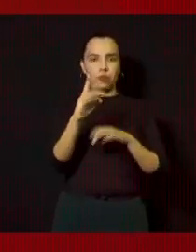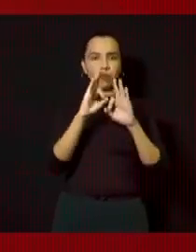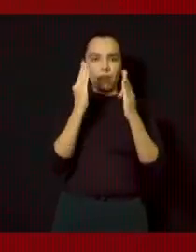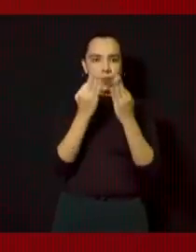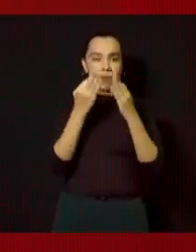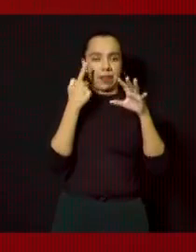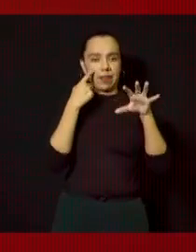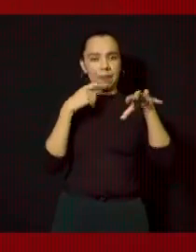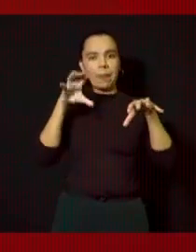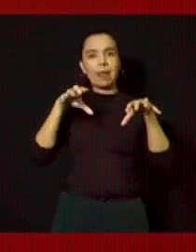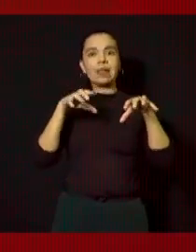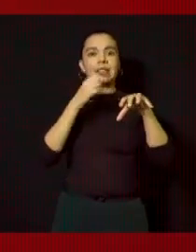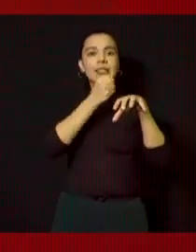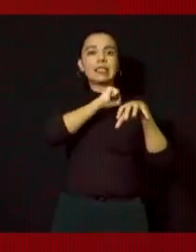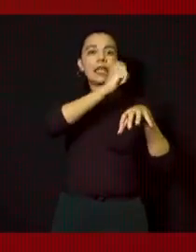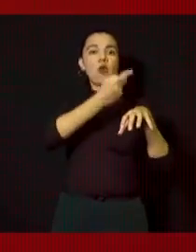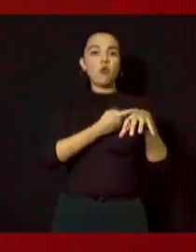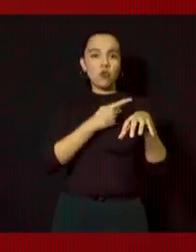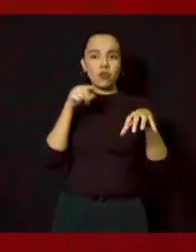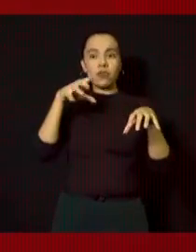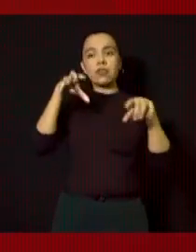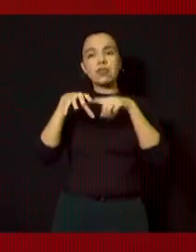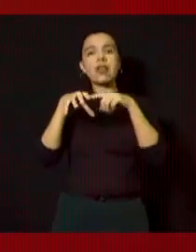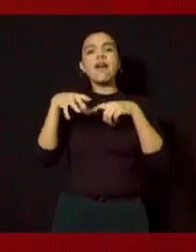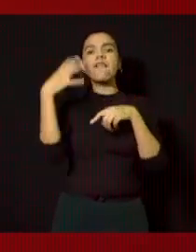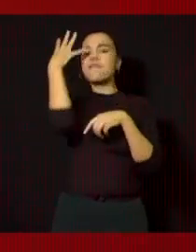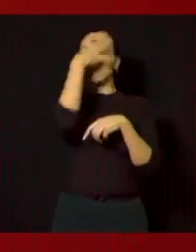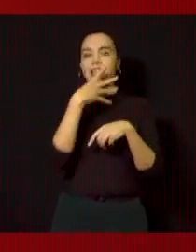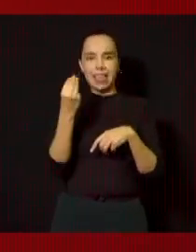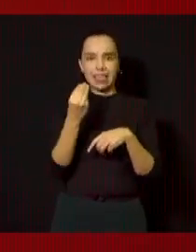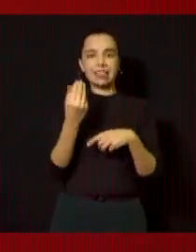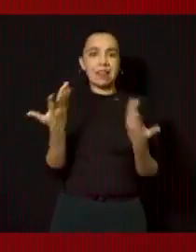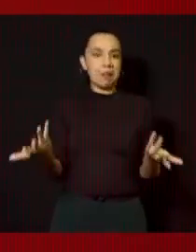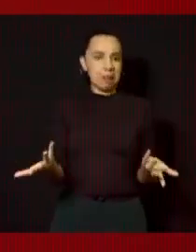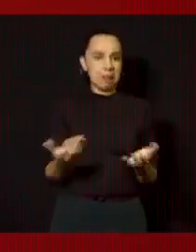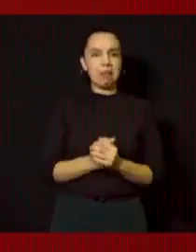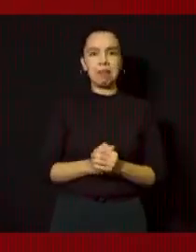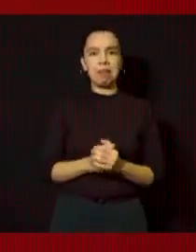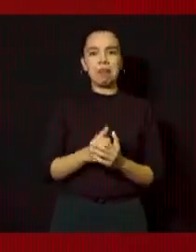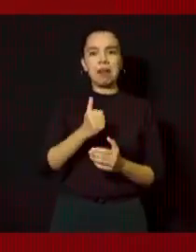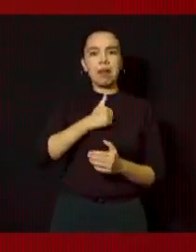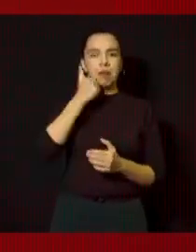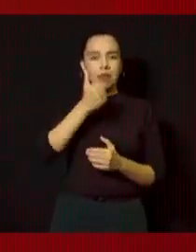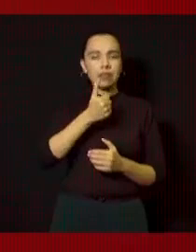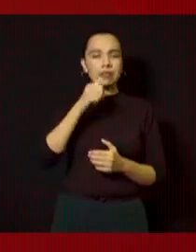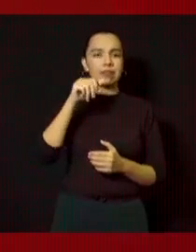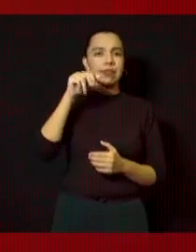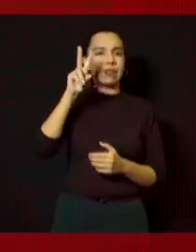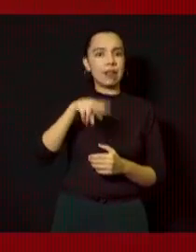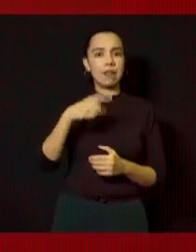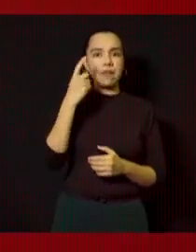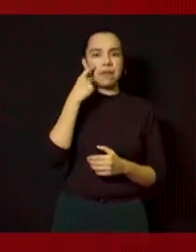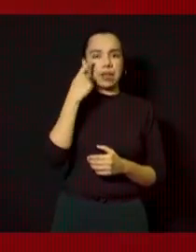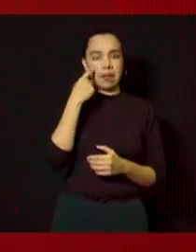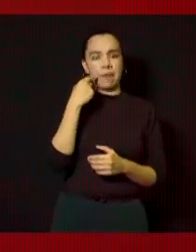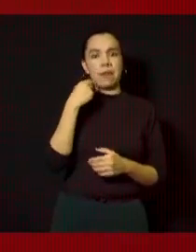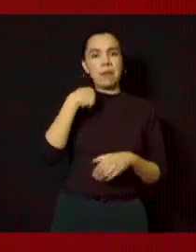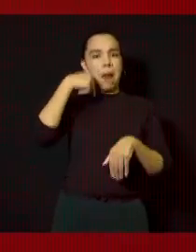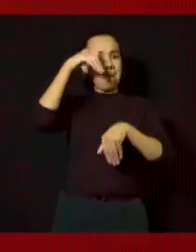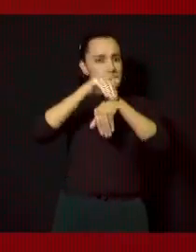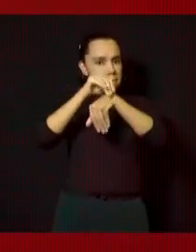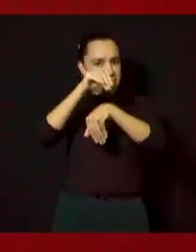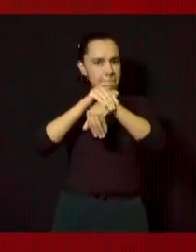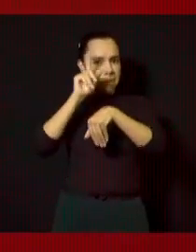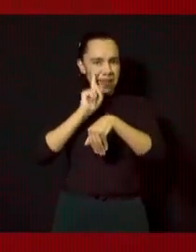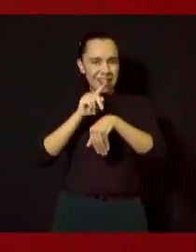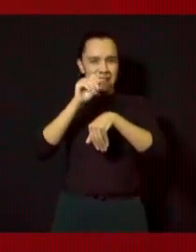salud y belleza. ¿Y por qué irse por uno por el otro cuando podemos hacer los dos? Además, lo que es cierto, miren mi amiga, y hoy en día, de